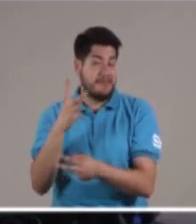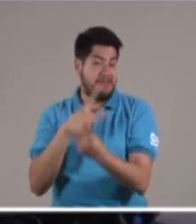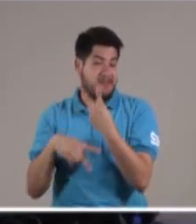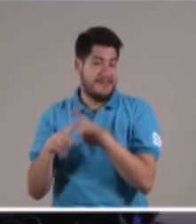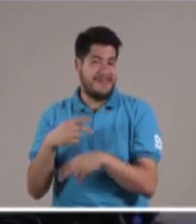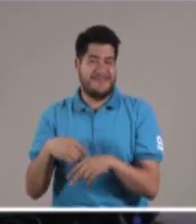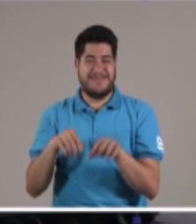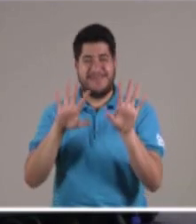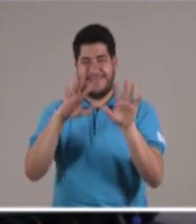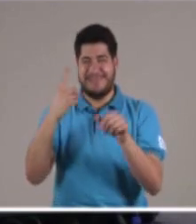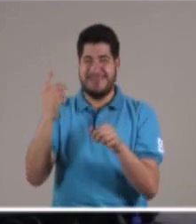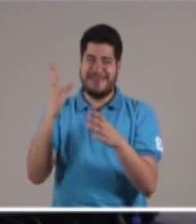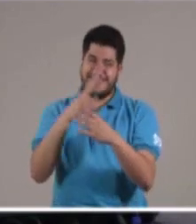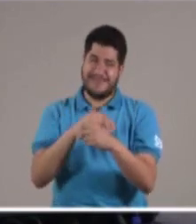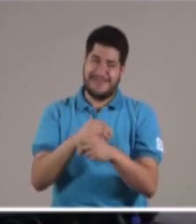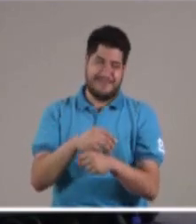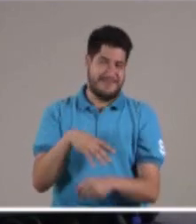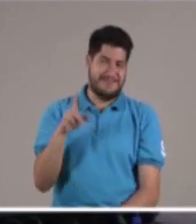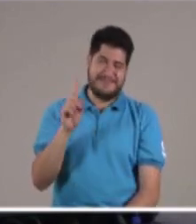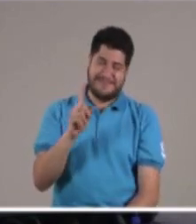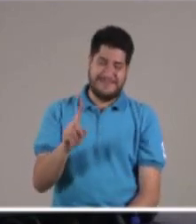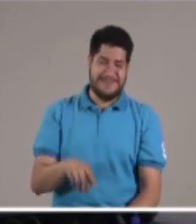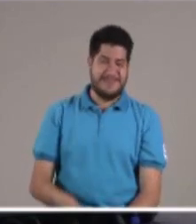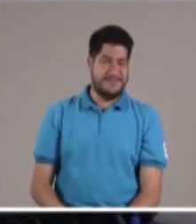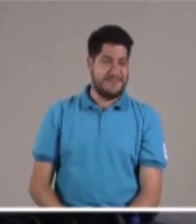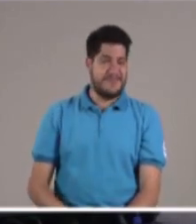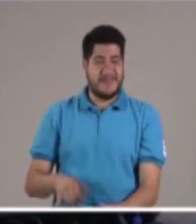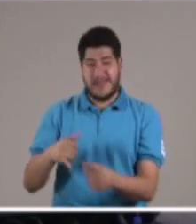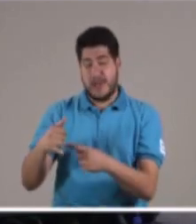a las 11 de la noche ahora qué bárbaro